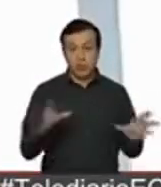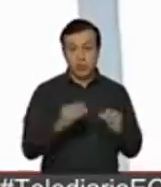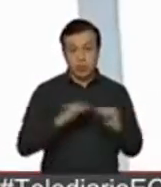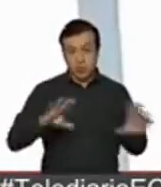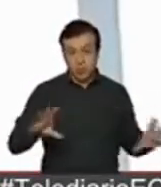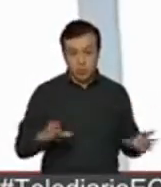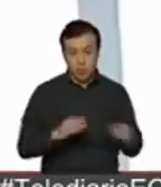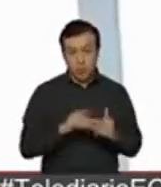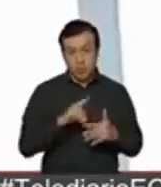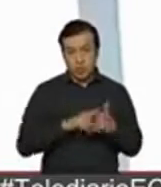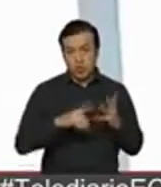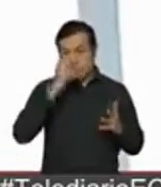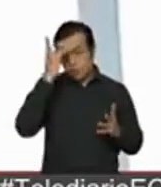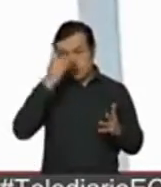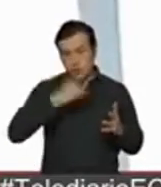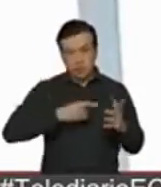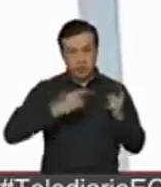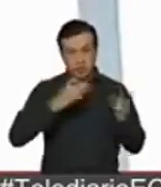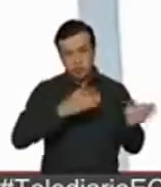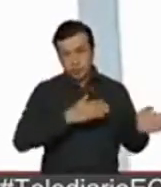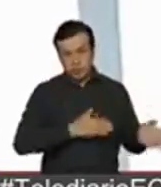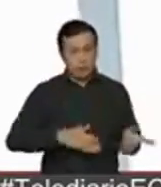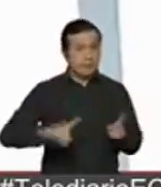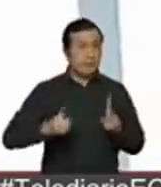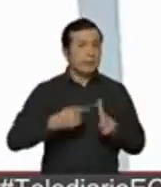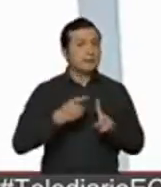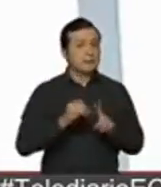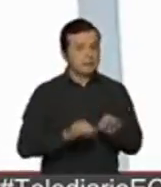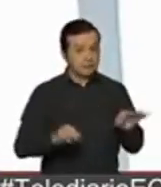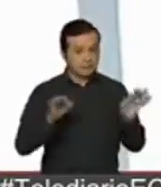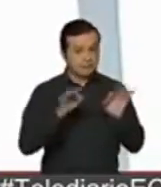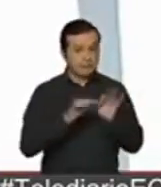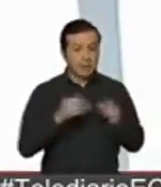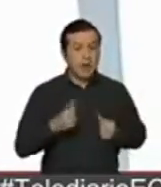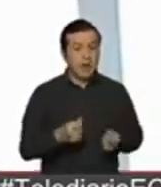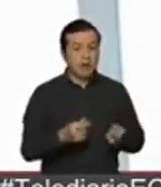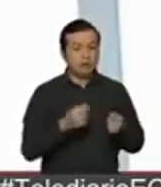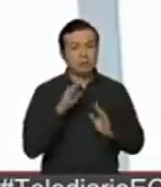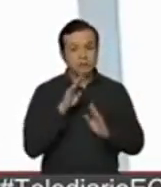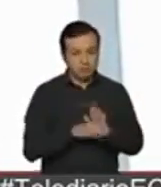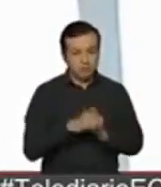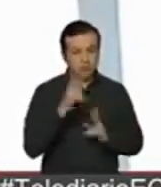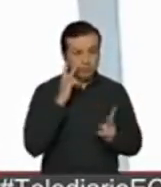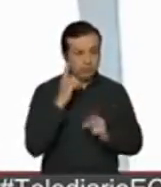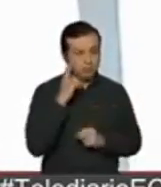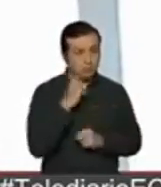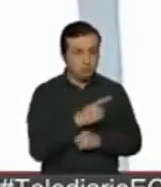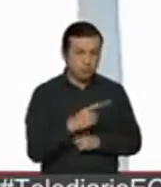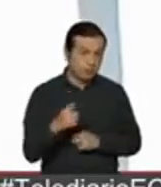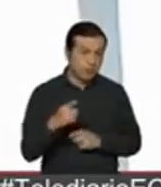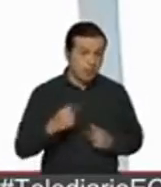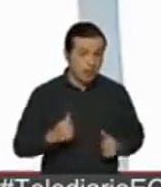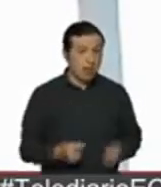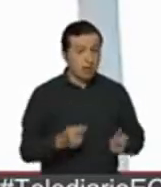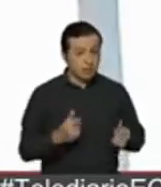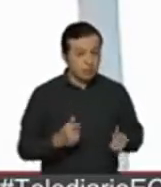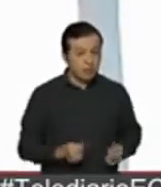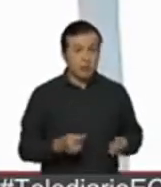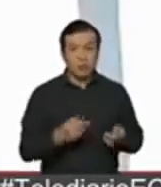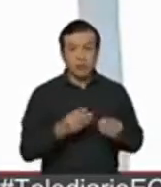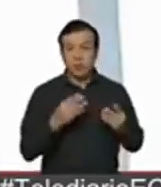que incluya medidas de ajuste fiscal, la primera tiene que ser un recorte del gasto. Estamos viendo que el nivel de gasto, por ejemplo, en